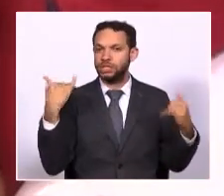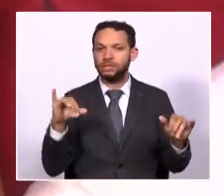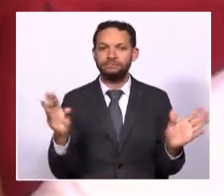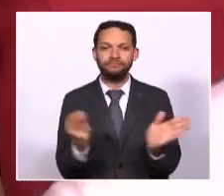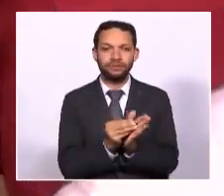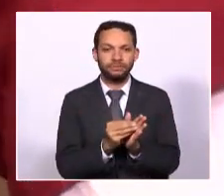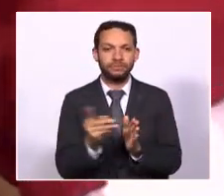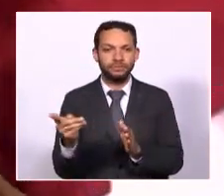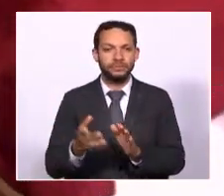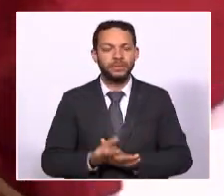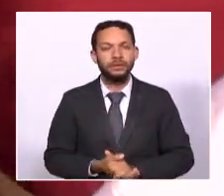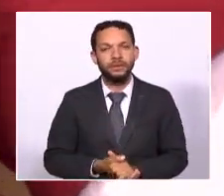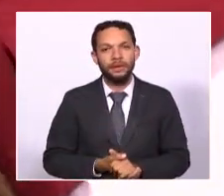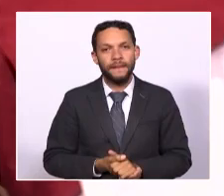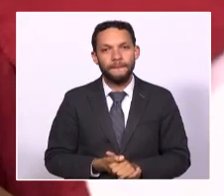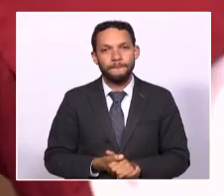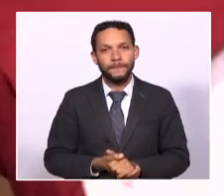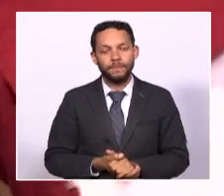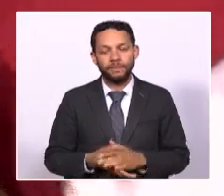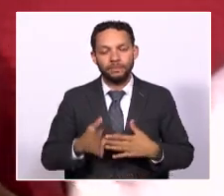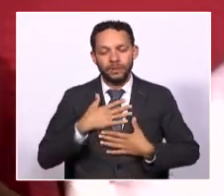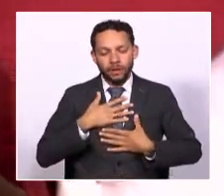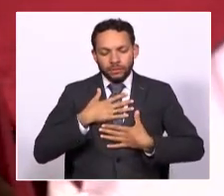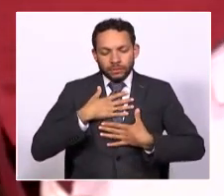José. Exhala.